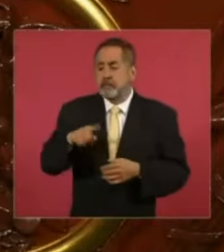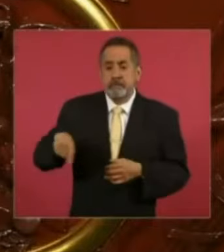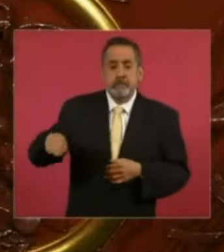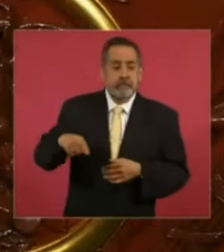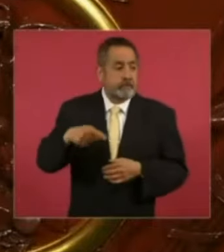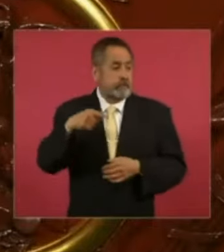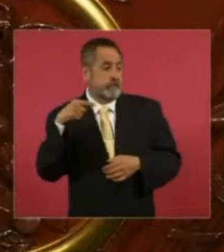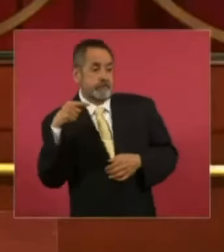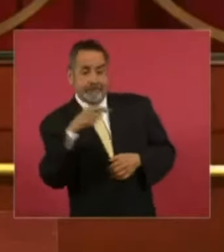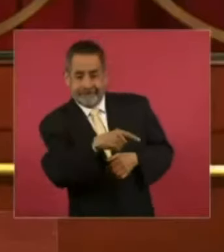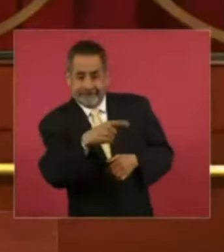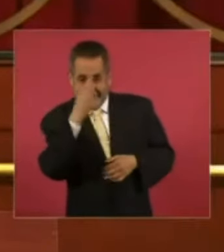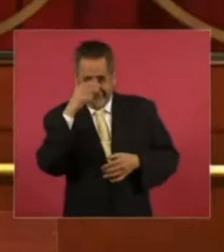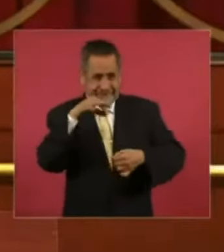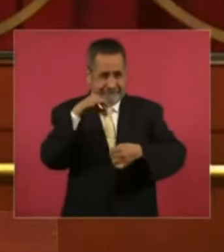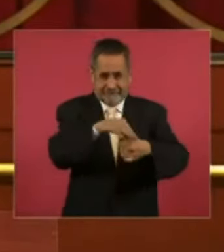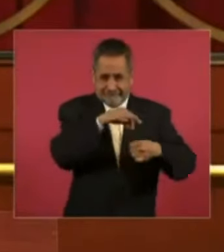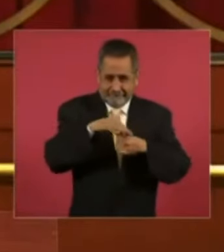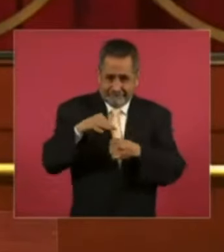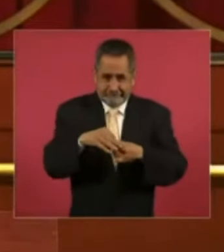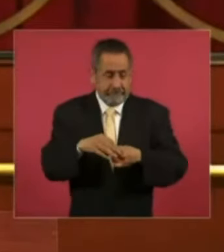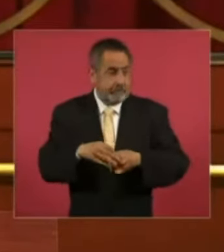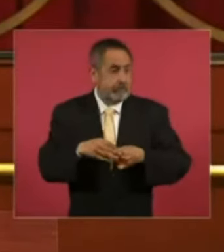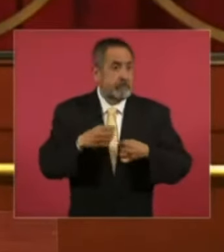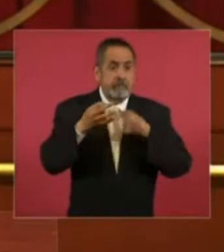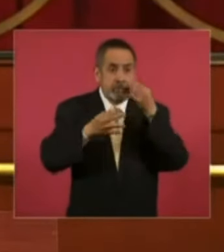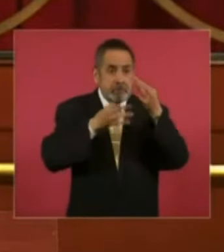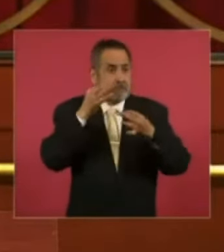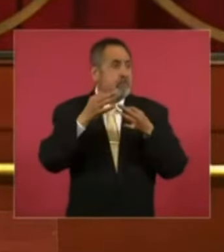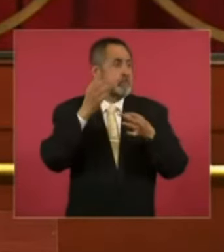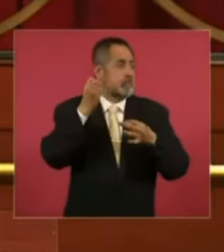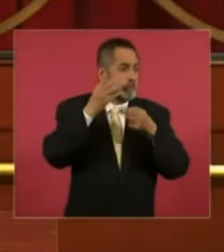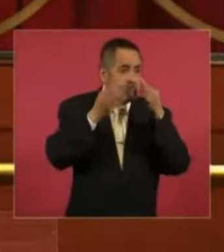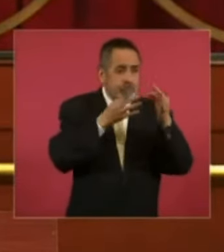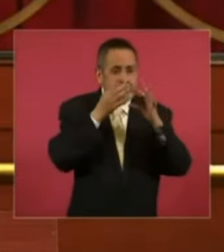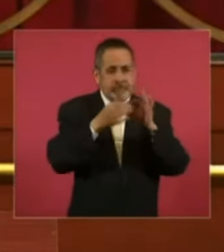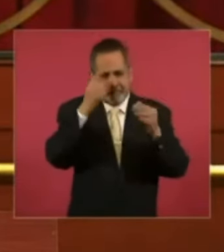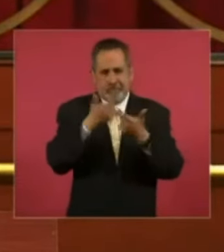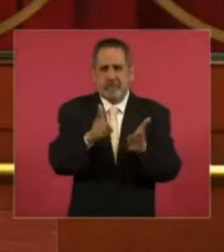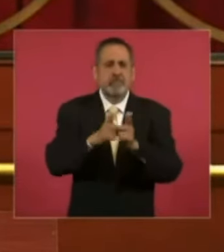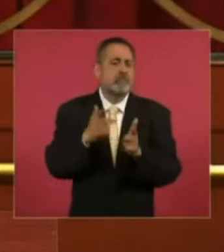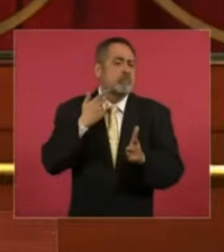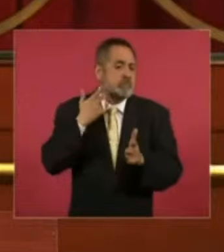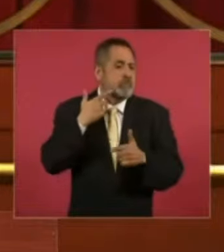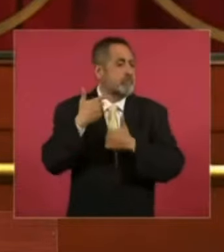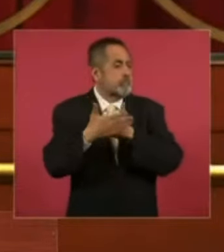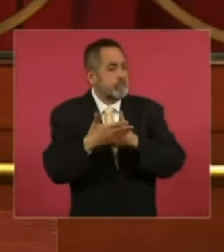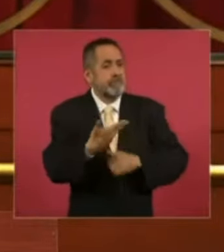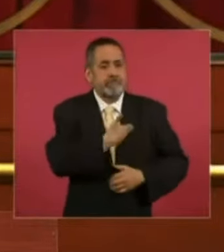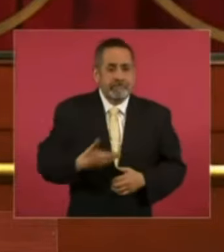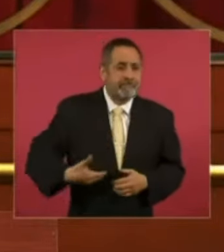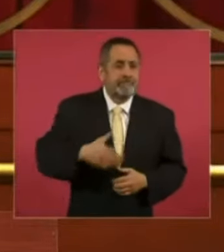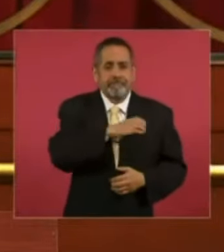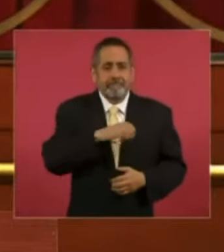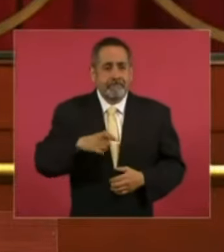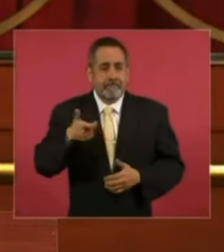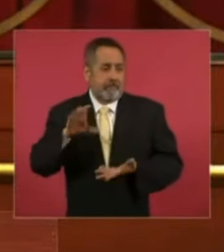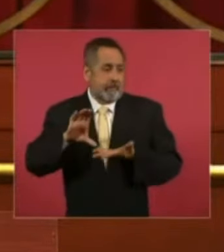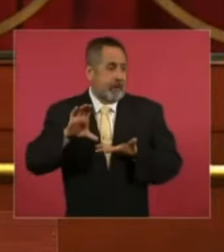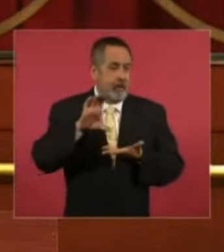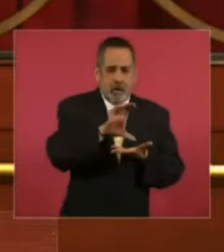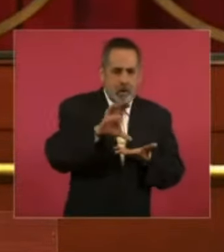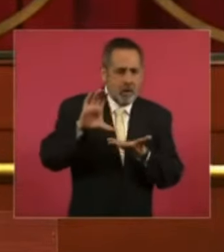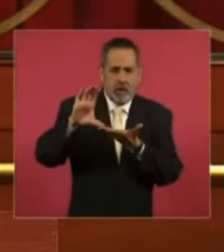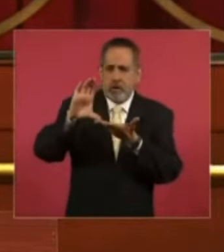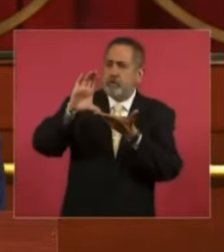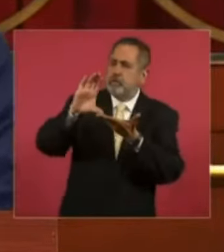La presentación frecuente de estas iniciativas que empezaron a las 5:00 desde Palacio Nacional. El presidente López Obrador las presentó. Y para quien